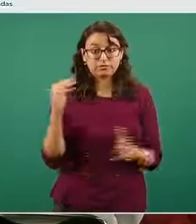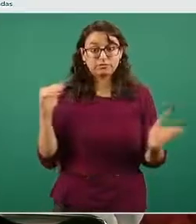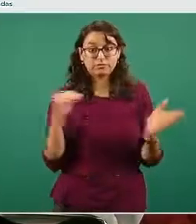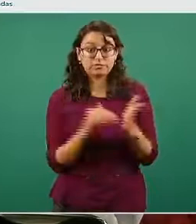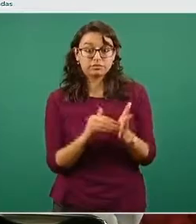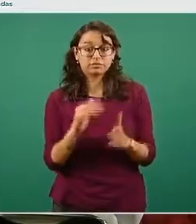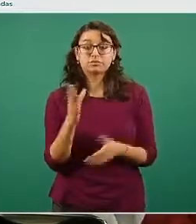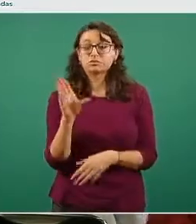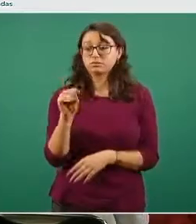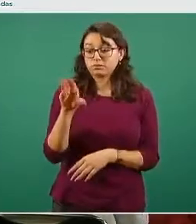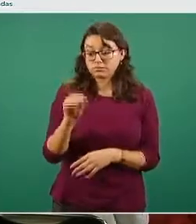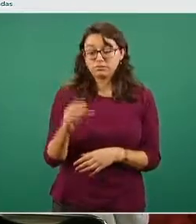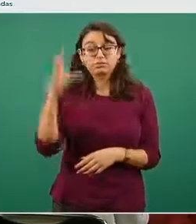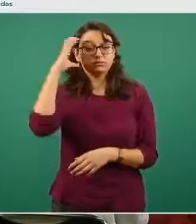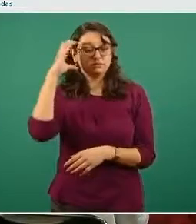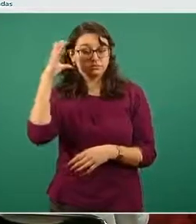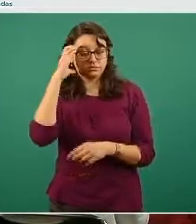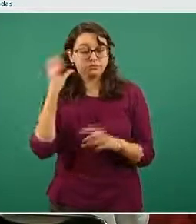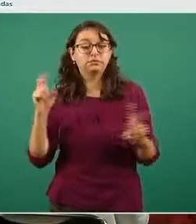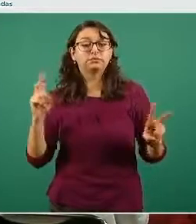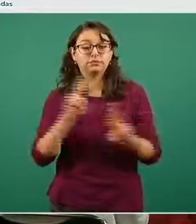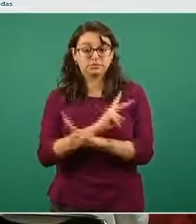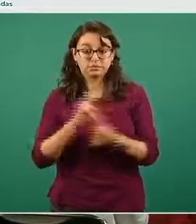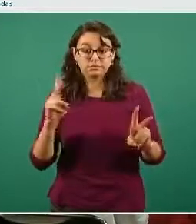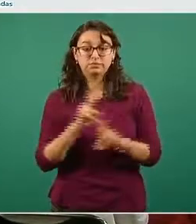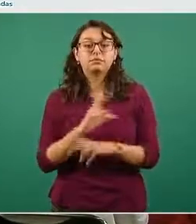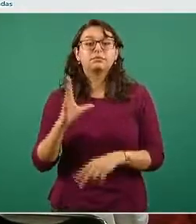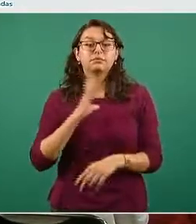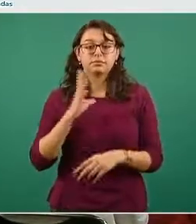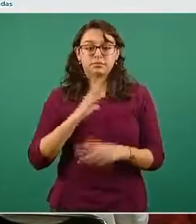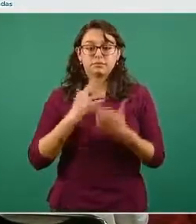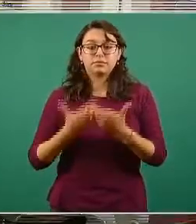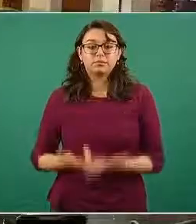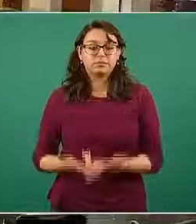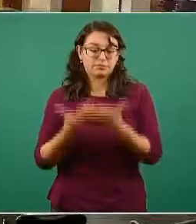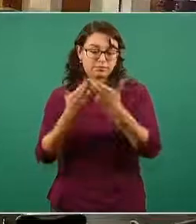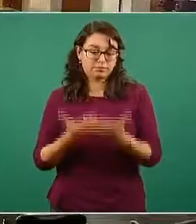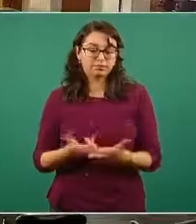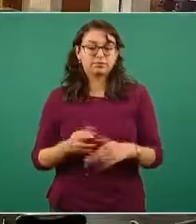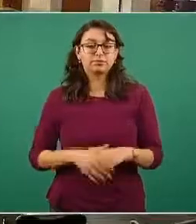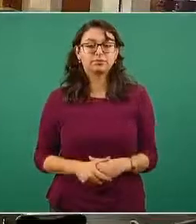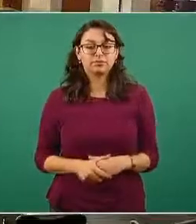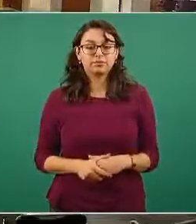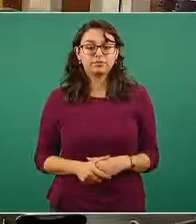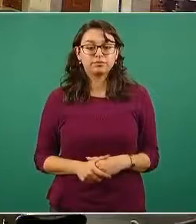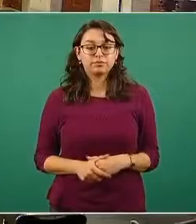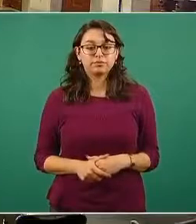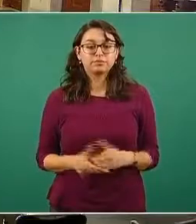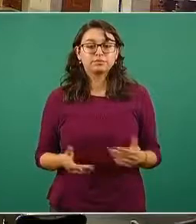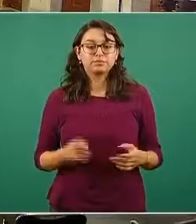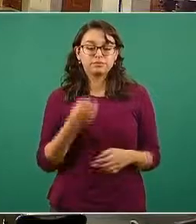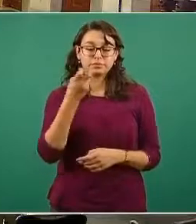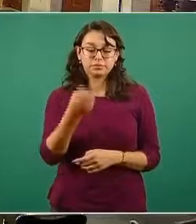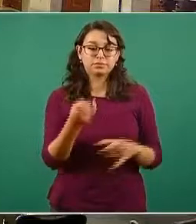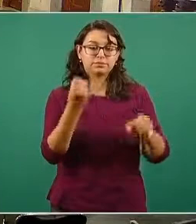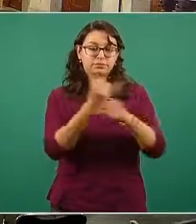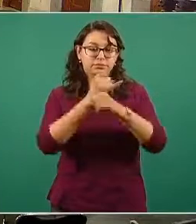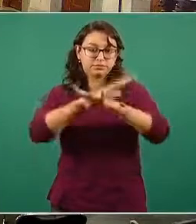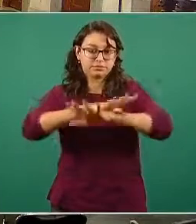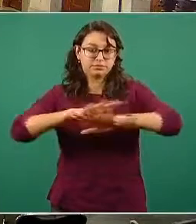5.090 camas con ventilador disponibles para los pacientes que así lo requieran. Sería la actualización de